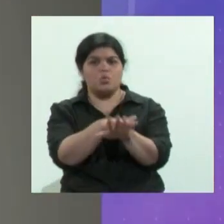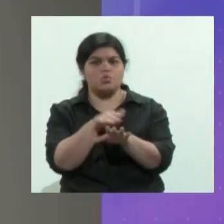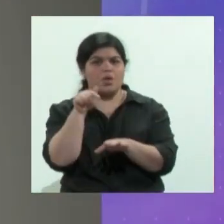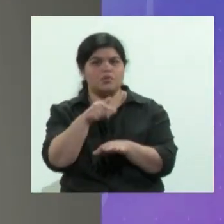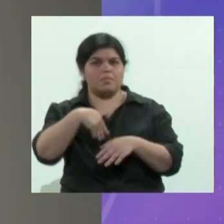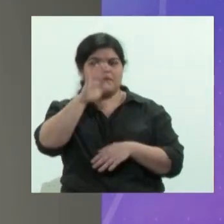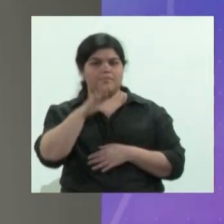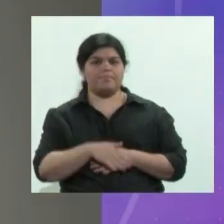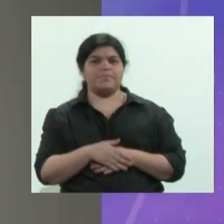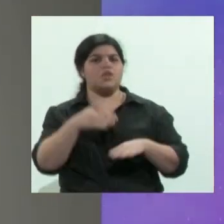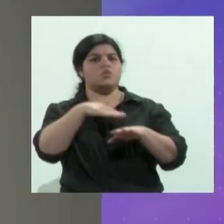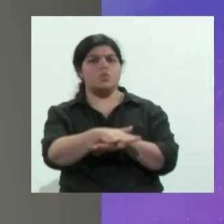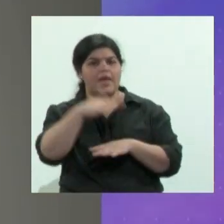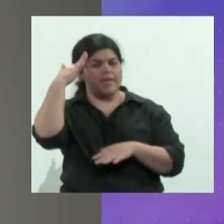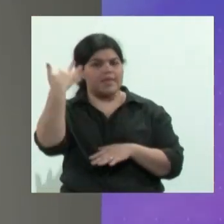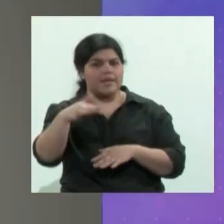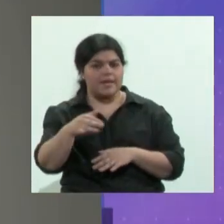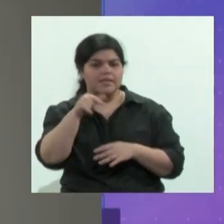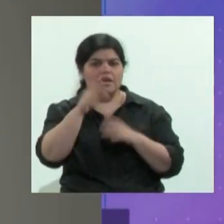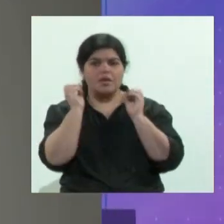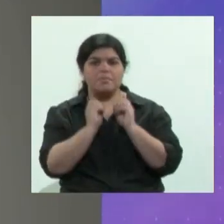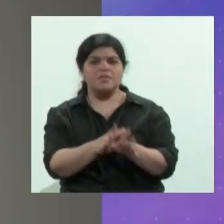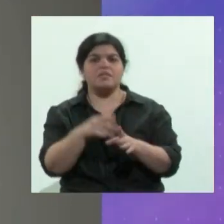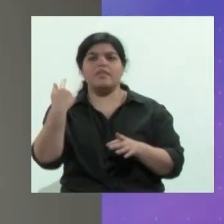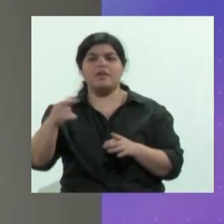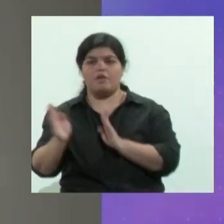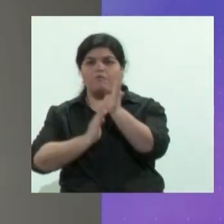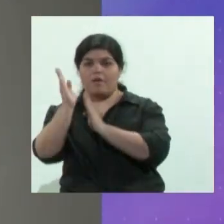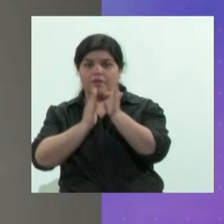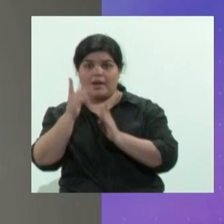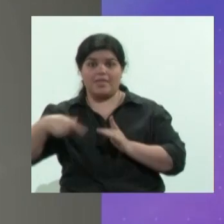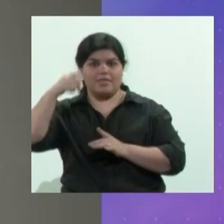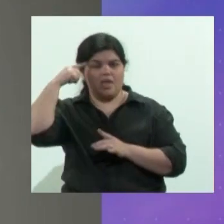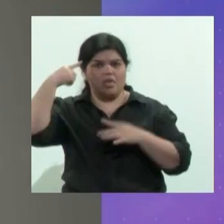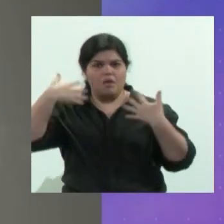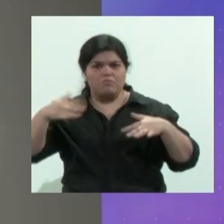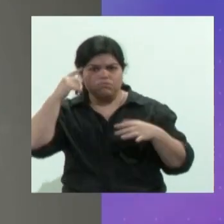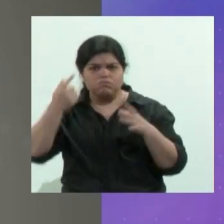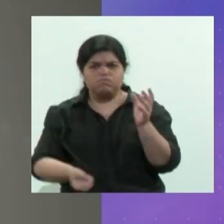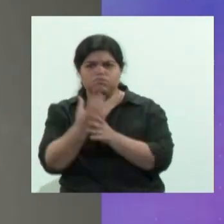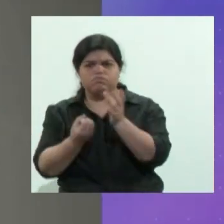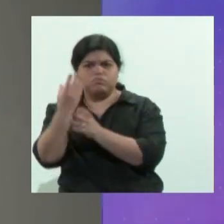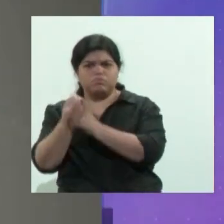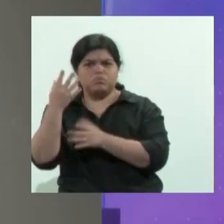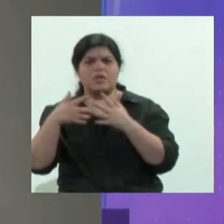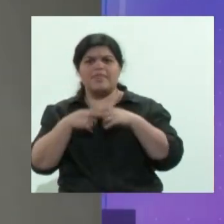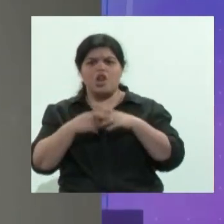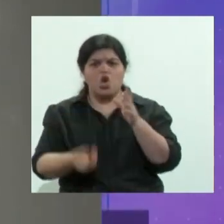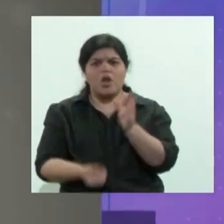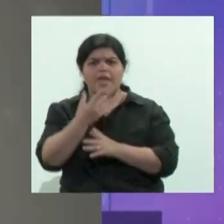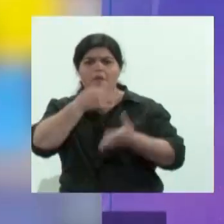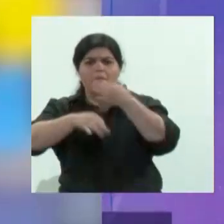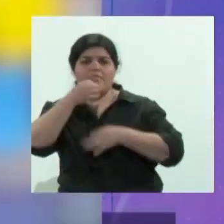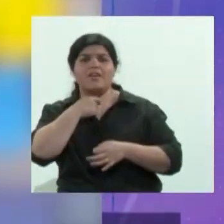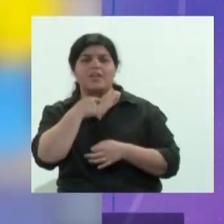Creo que las ciudades inteligentes nacieron motivadas por los fabricantes, que son rápidos creando nuevas tecnologías e intentando